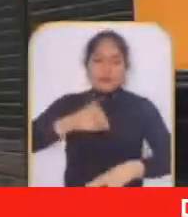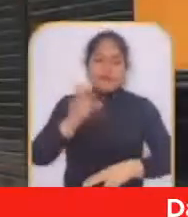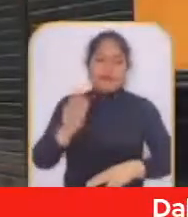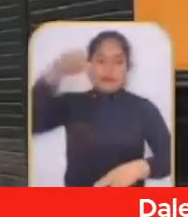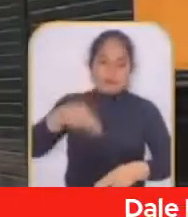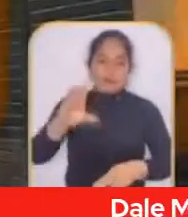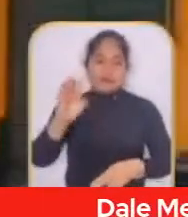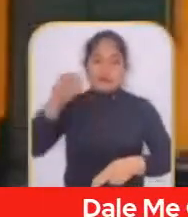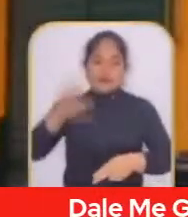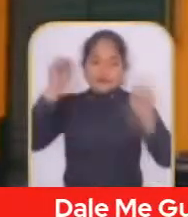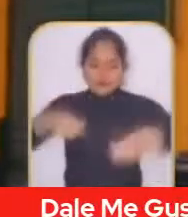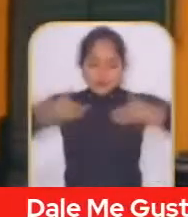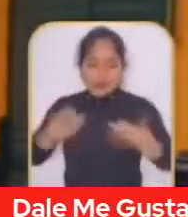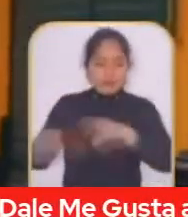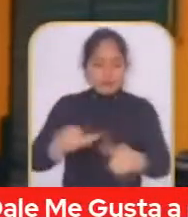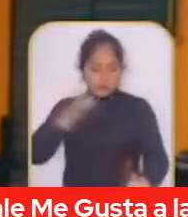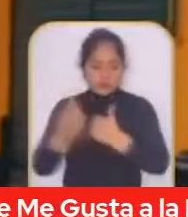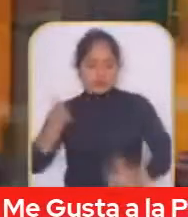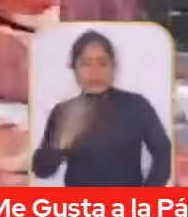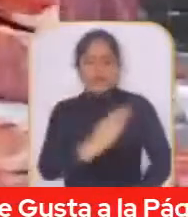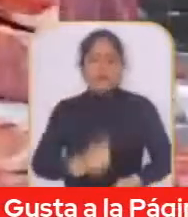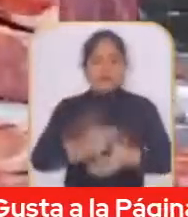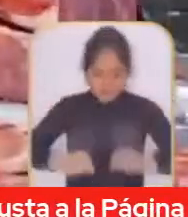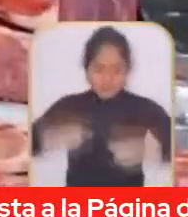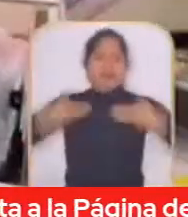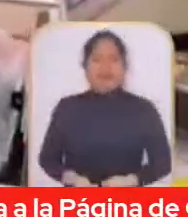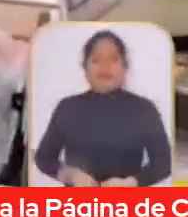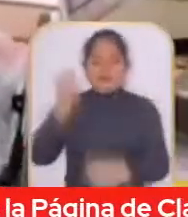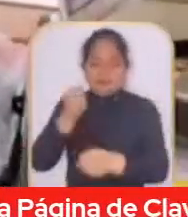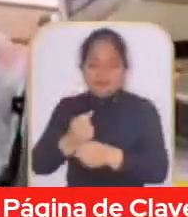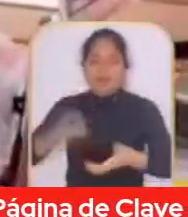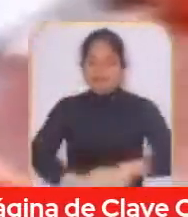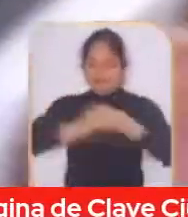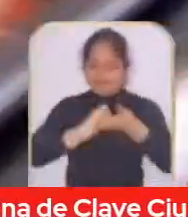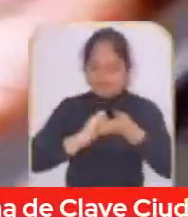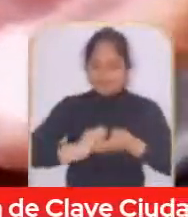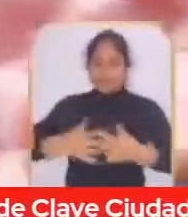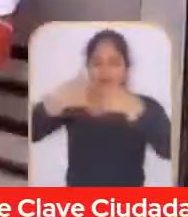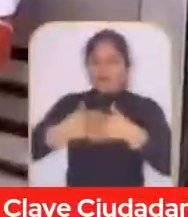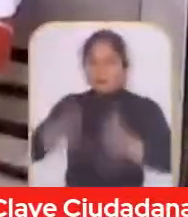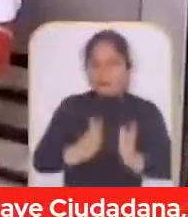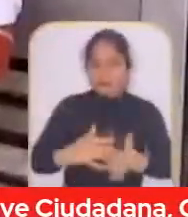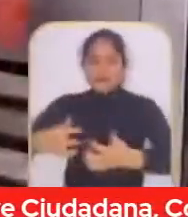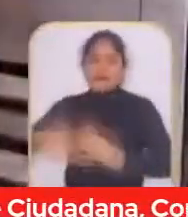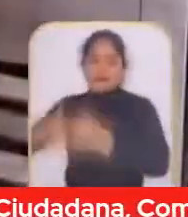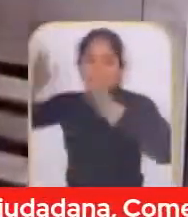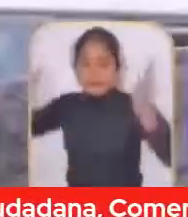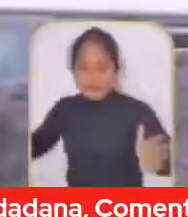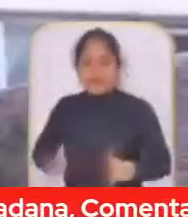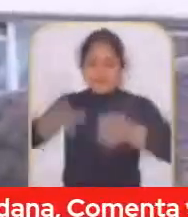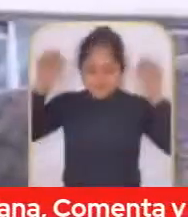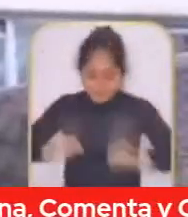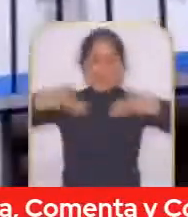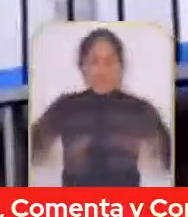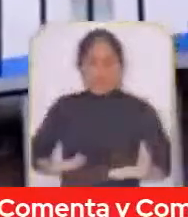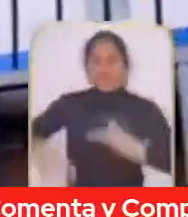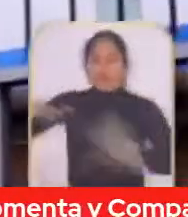León y sí se puede hacer un cambio en el Callao. ¡Sí se puede! Trabajar de la mano con los micro y pequeños empresarios.